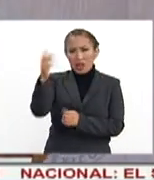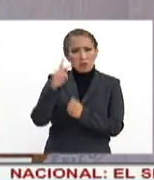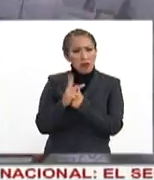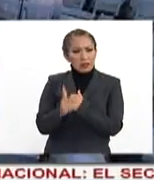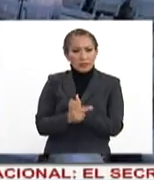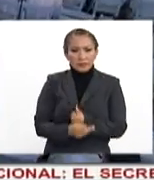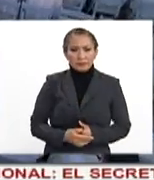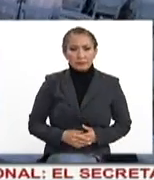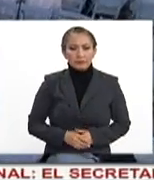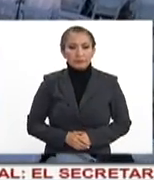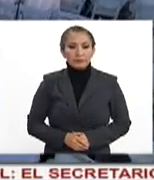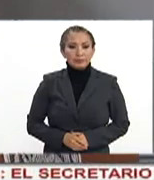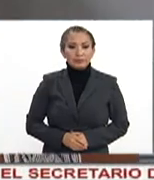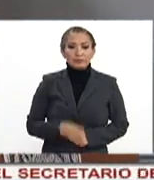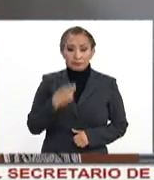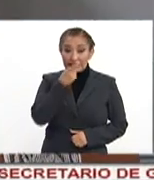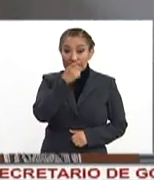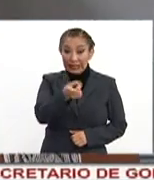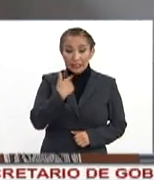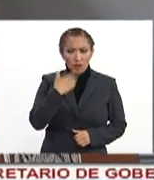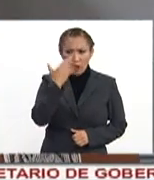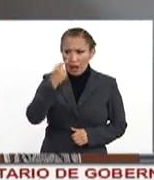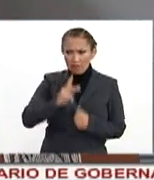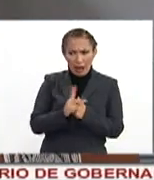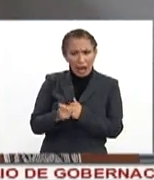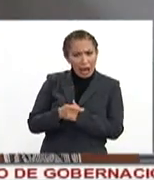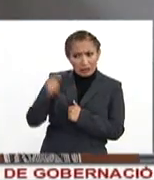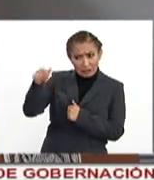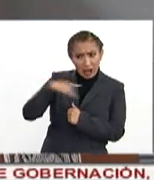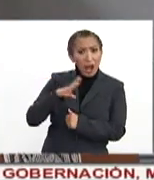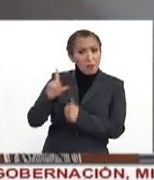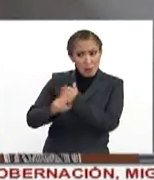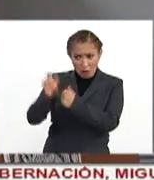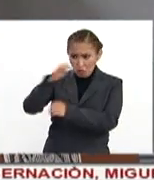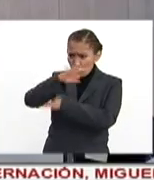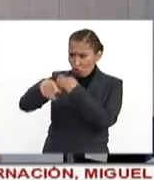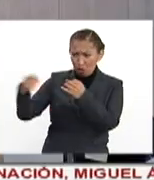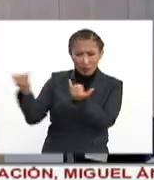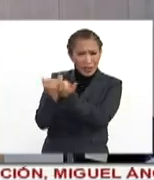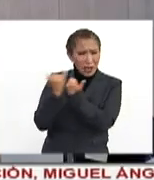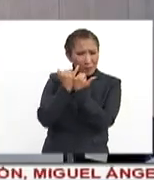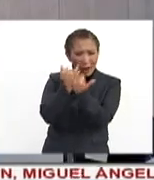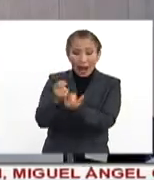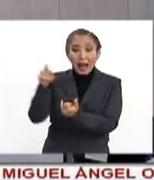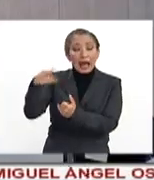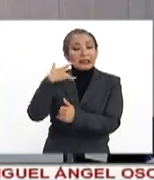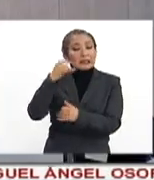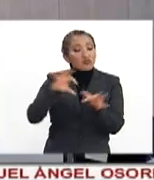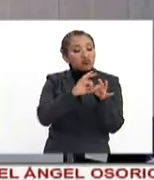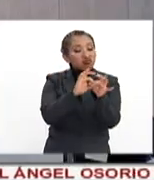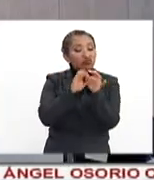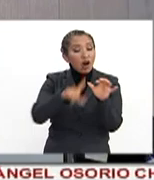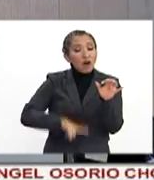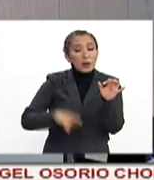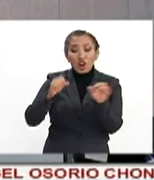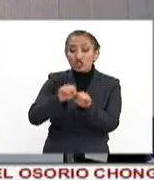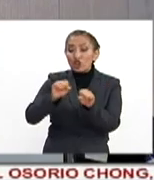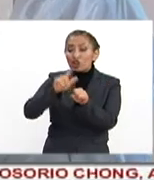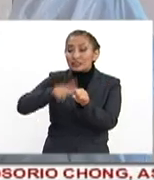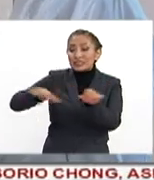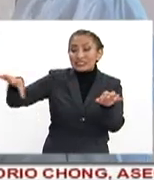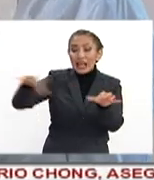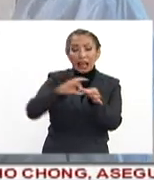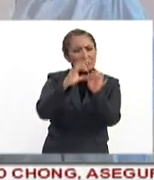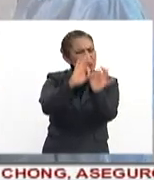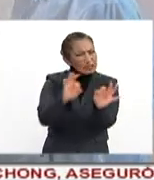nación. Agregó que no hay país en el mundo que no enfrente problemas colectivos. El esfuerzo conjunto entre el gobierno y sociedad